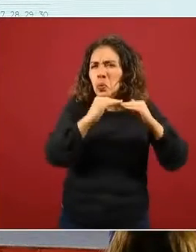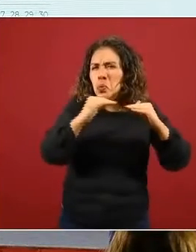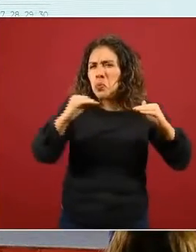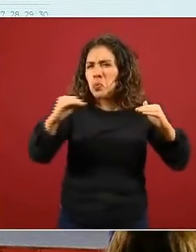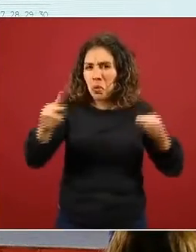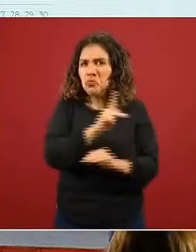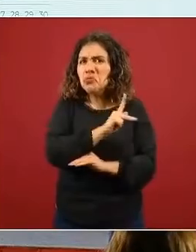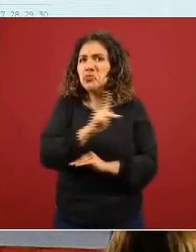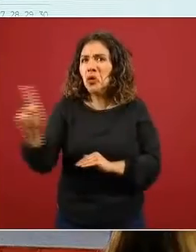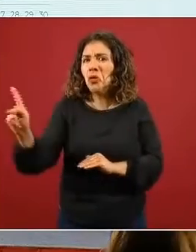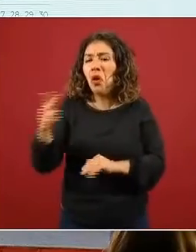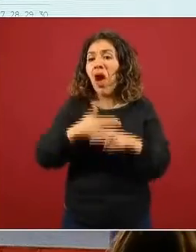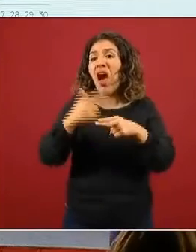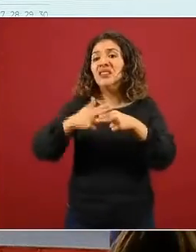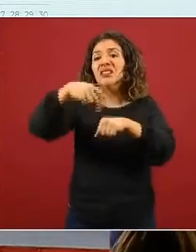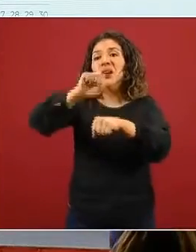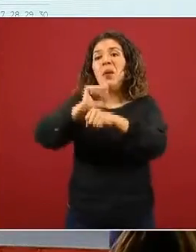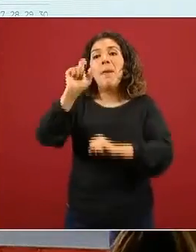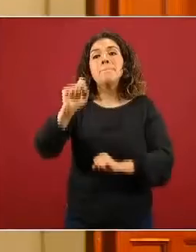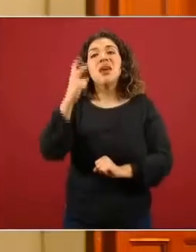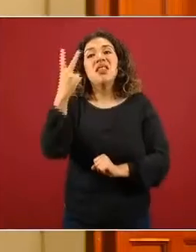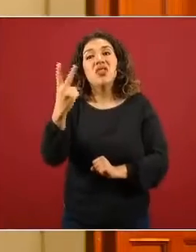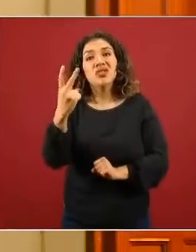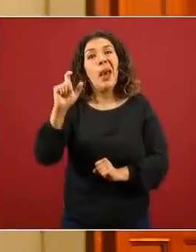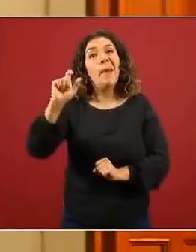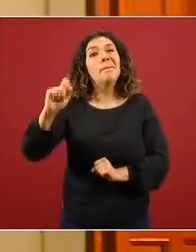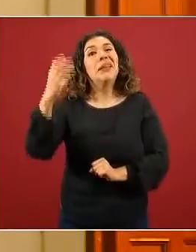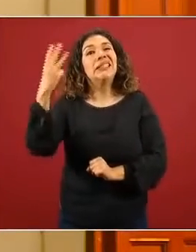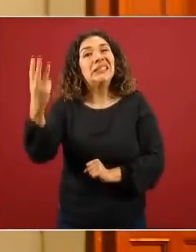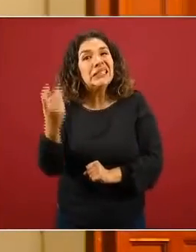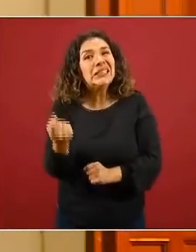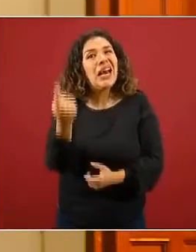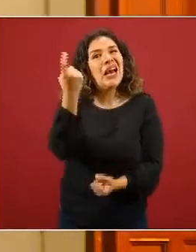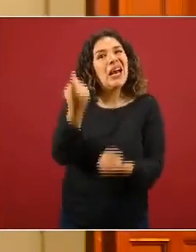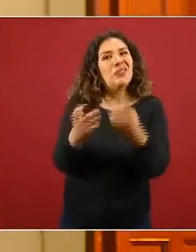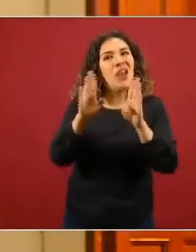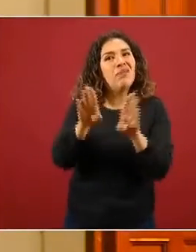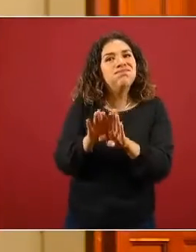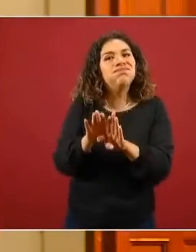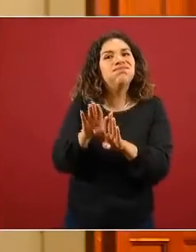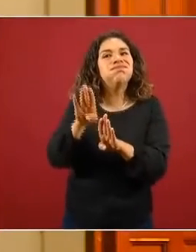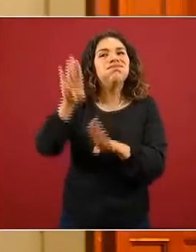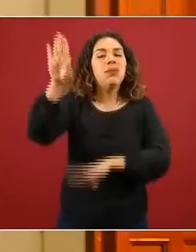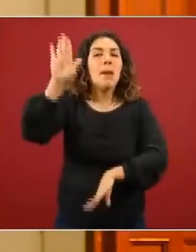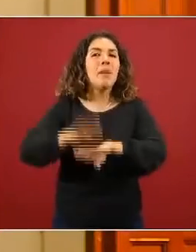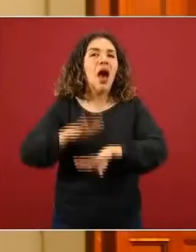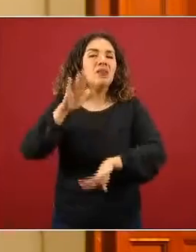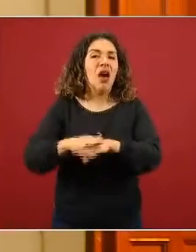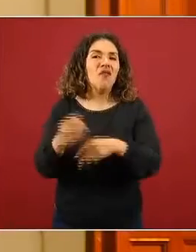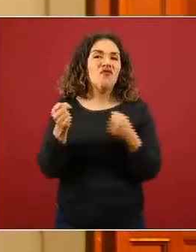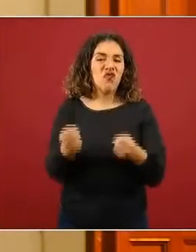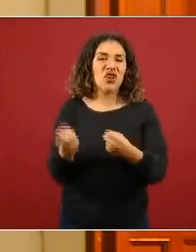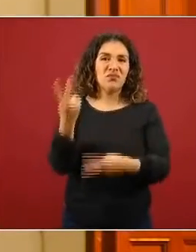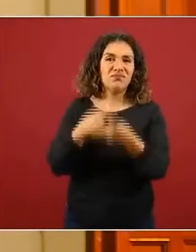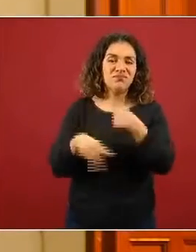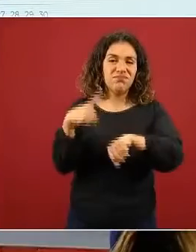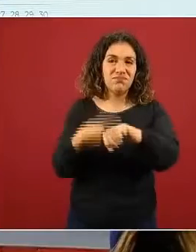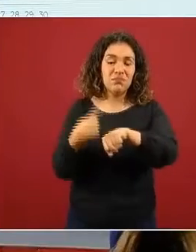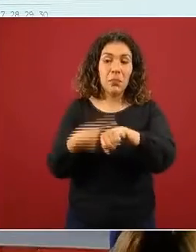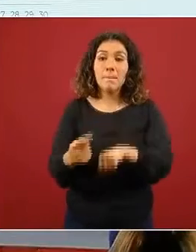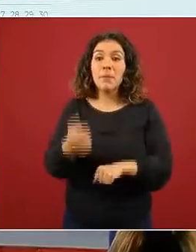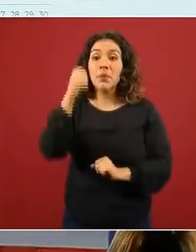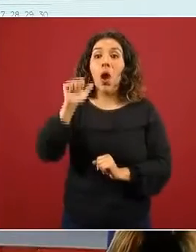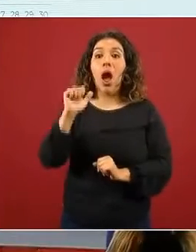basal, prácticamente hasta la 22. En la 23 es donde algunos empiezan a incrementar su intensidad. Primero lo hace